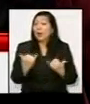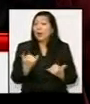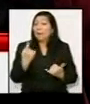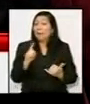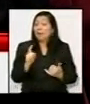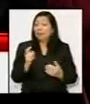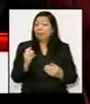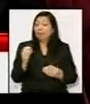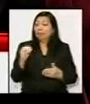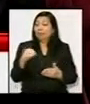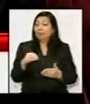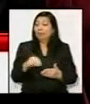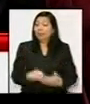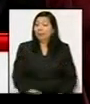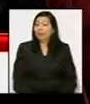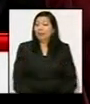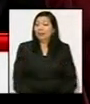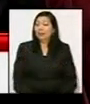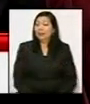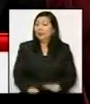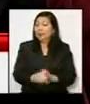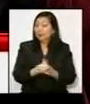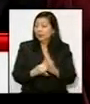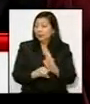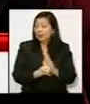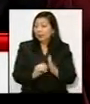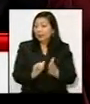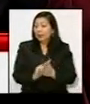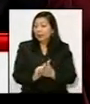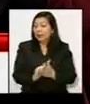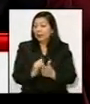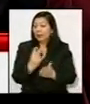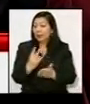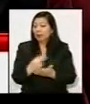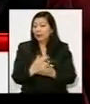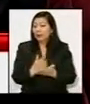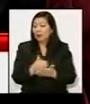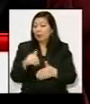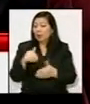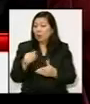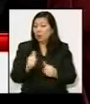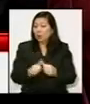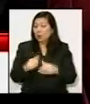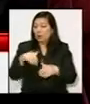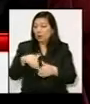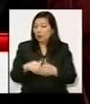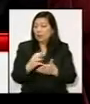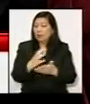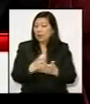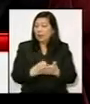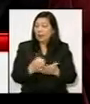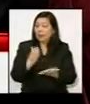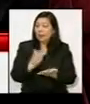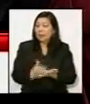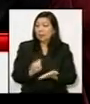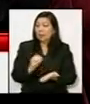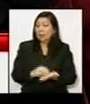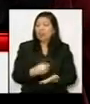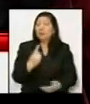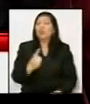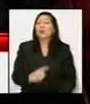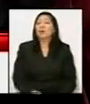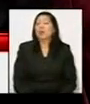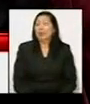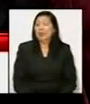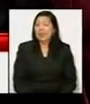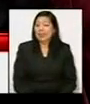para la infracción la constitución que es los dos sexos número de votos lo re buscamos a la mitad más uno porque lo único